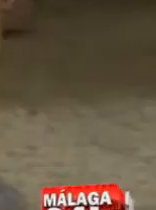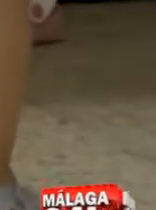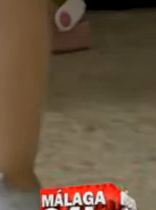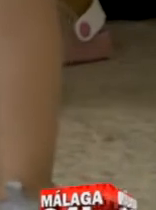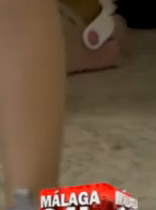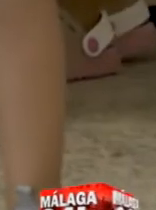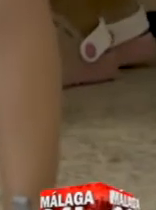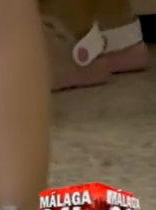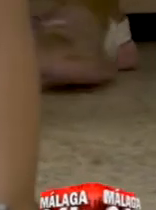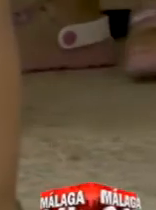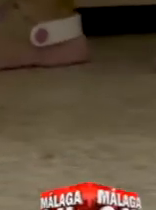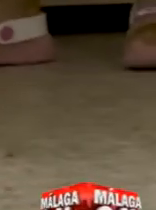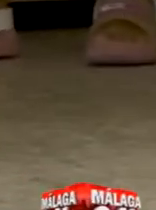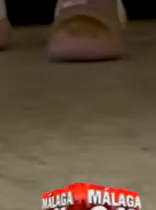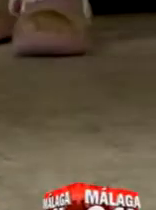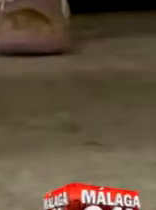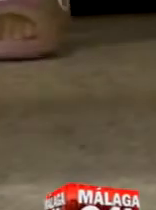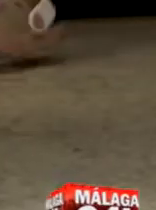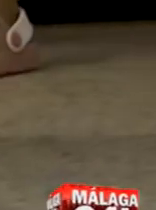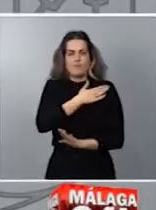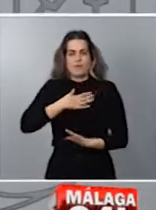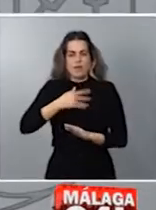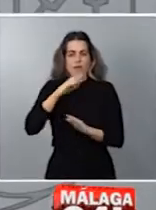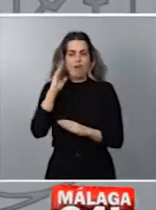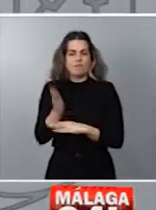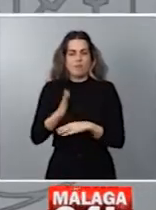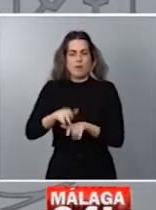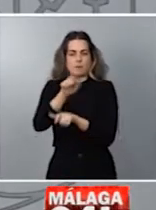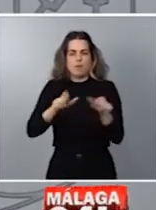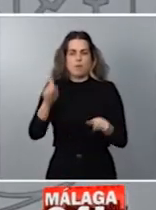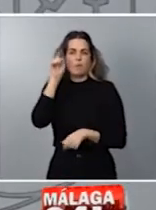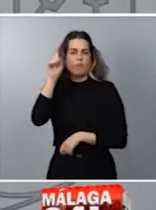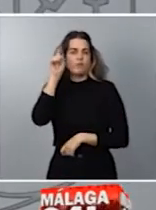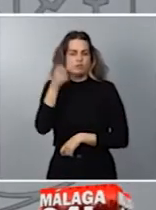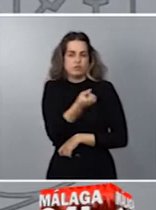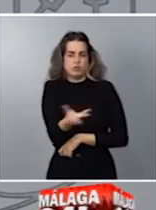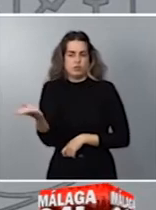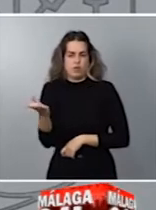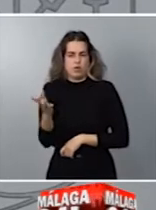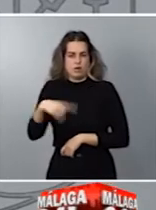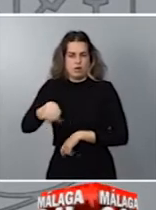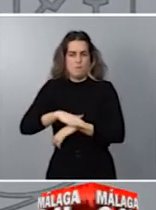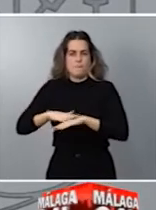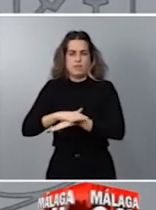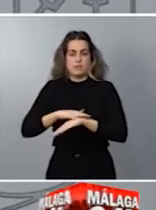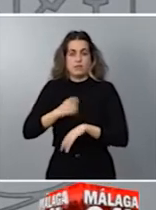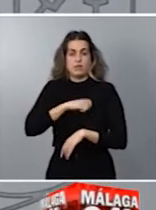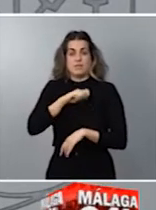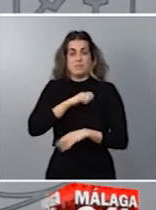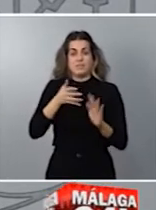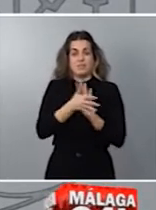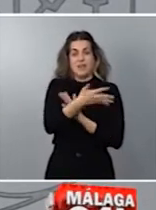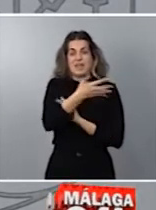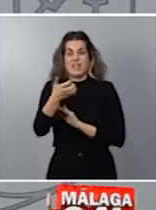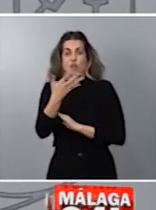la temporalidad en el sector público. Fundamentalmente a maestros y profesores, que en nuestro país son más de 550.000 en